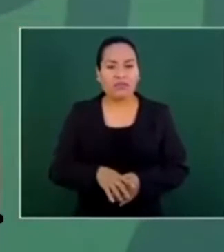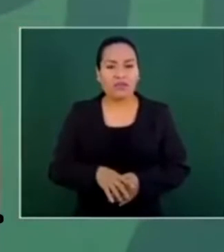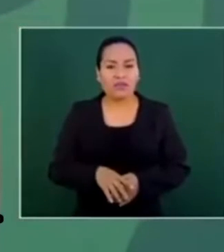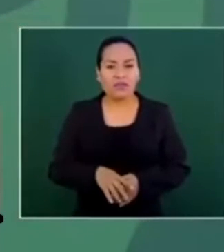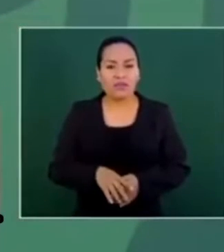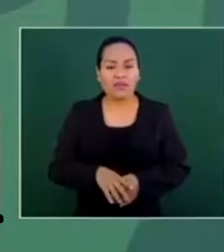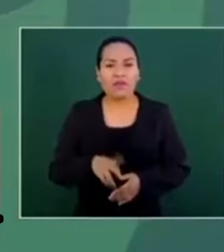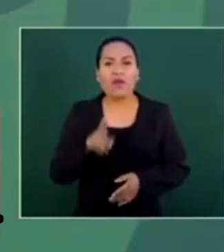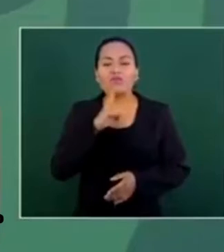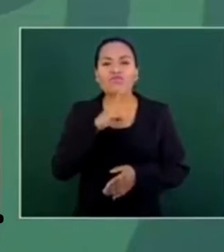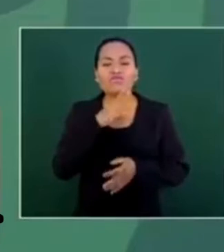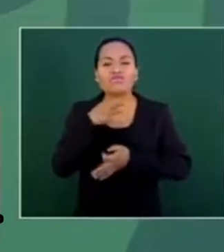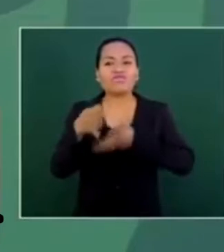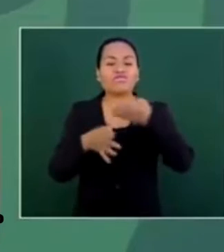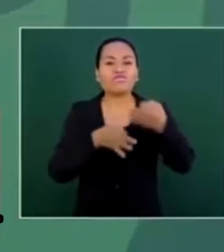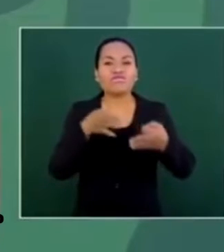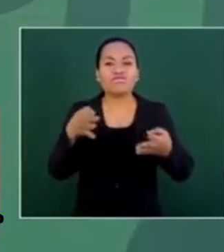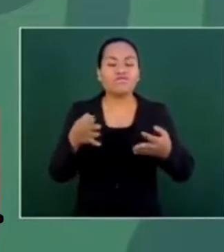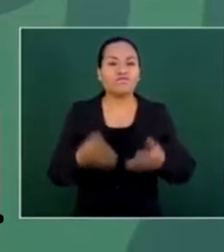sobre